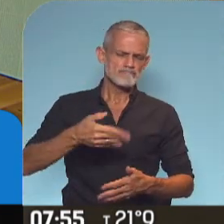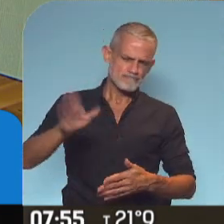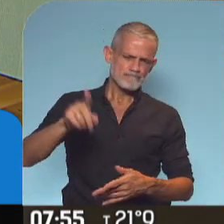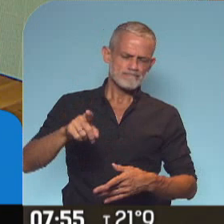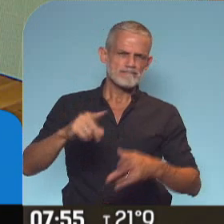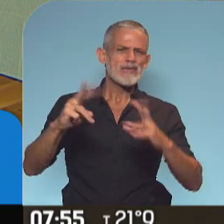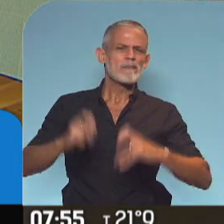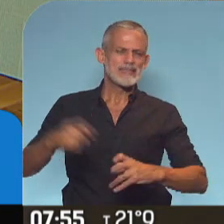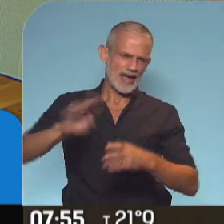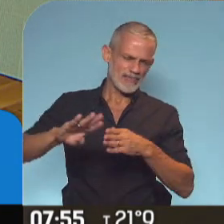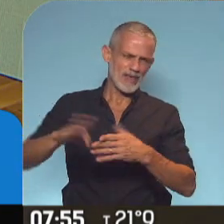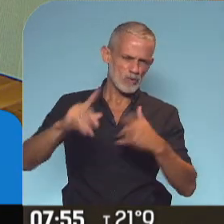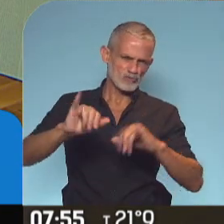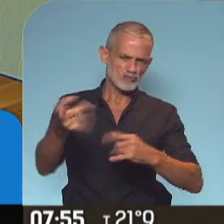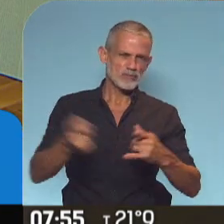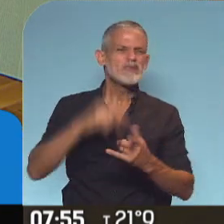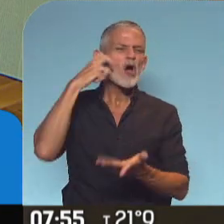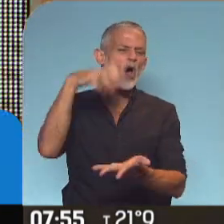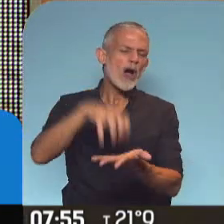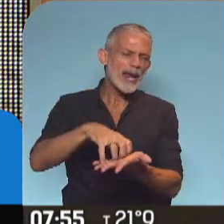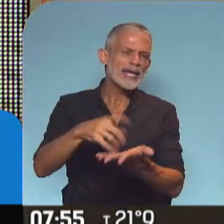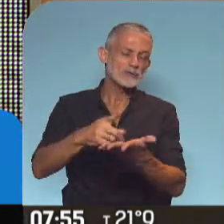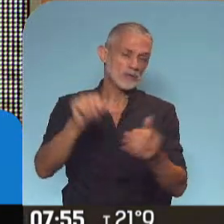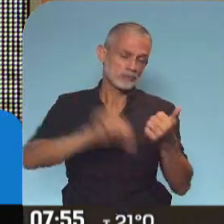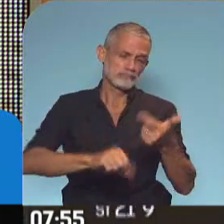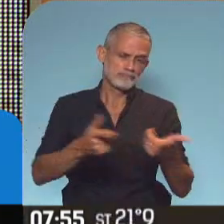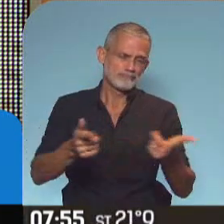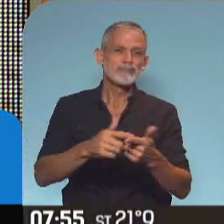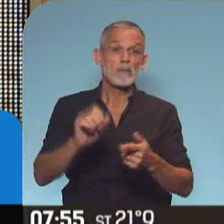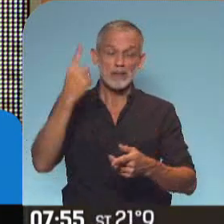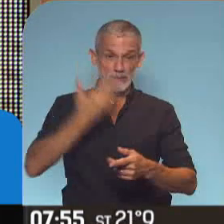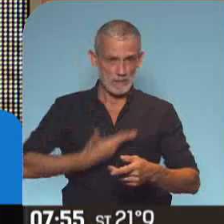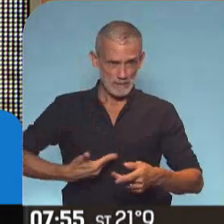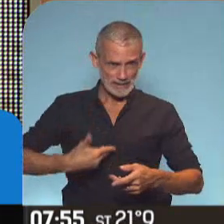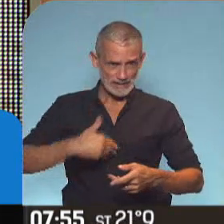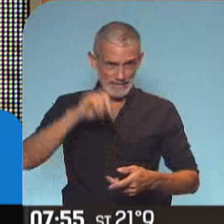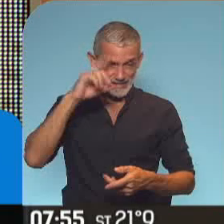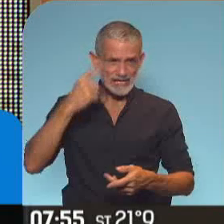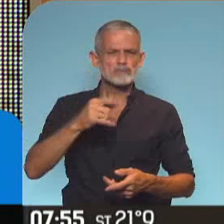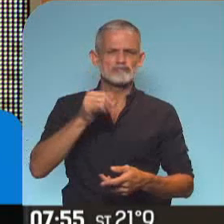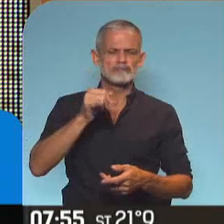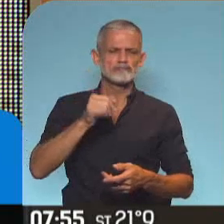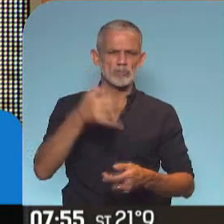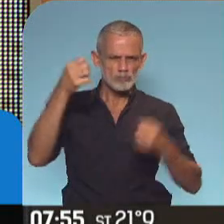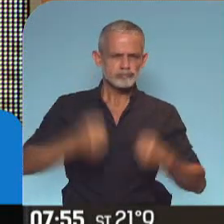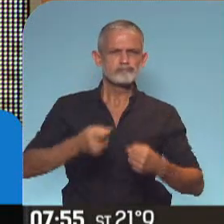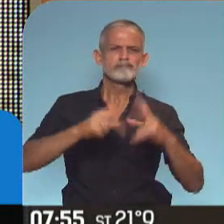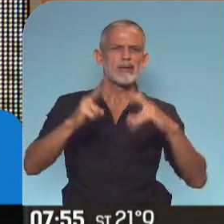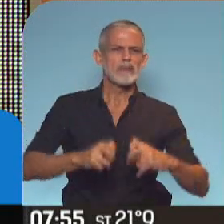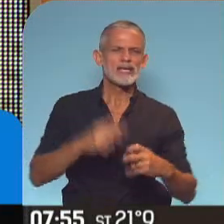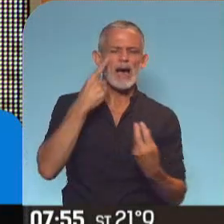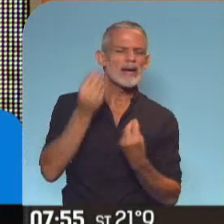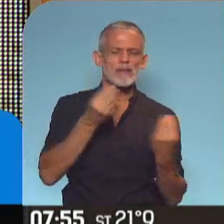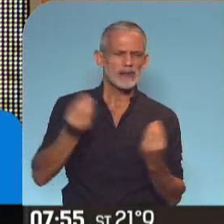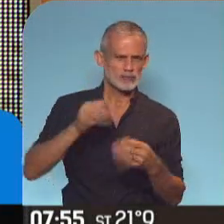deuda. Porque ha habido iniciativas parlamentarias que no prosperaron. Es la primera vez que un presidente dice, vamos a investigar esto, a ver qué es lo